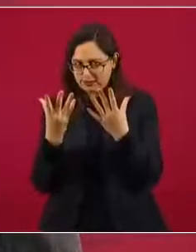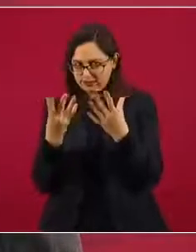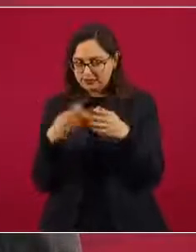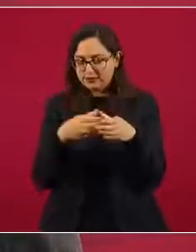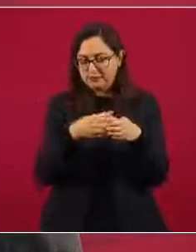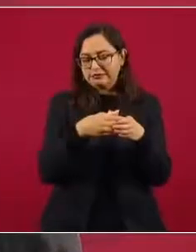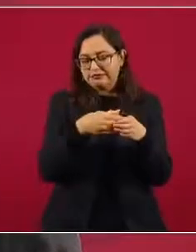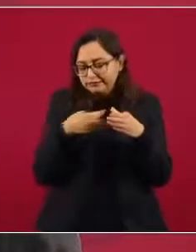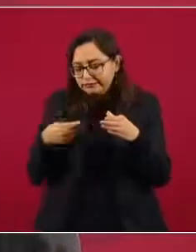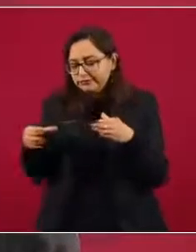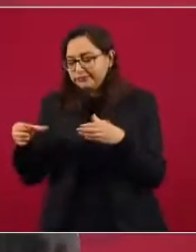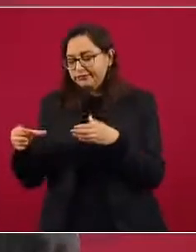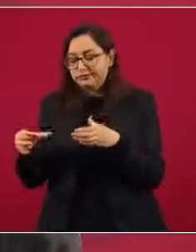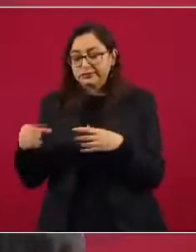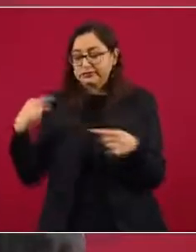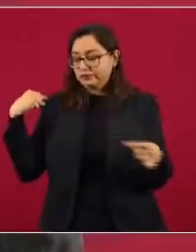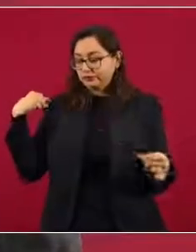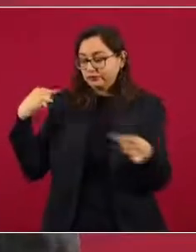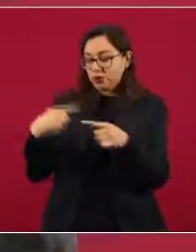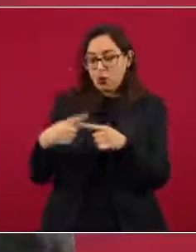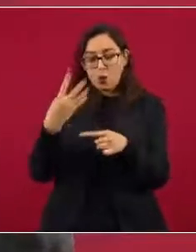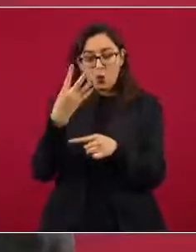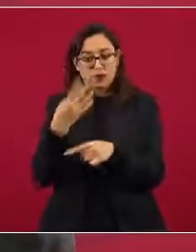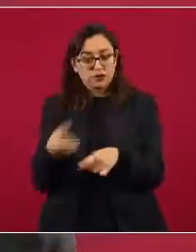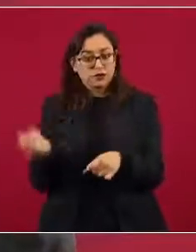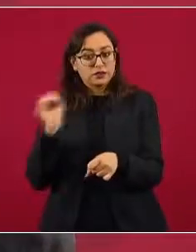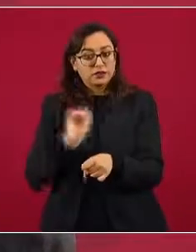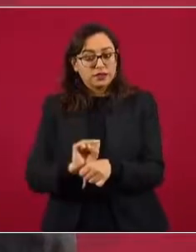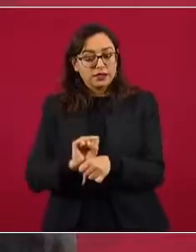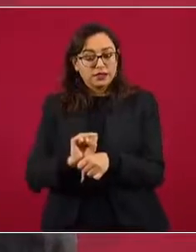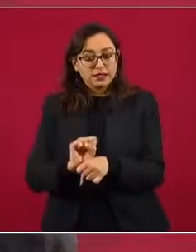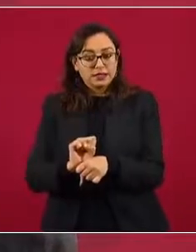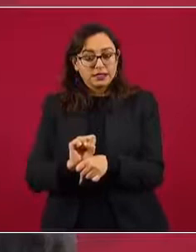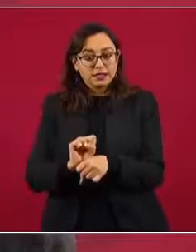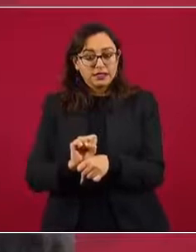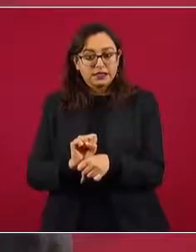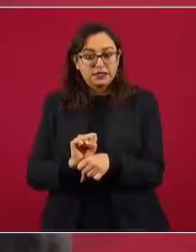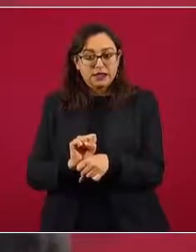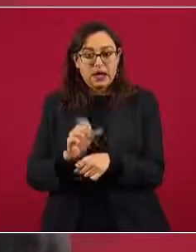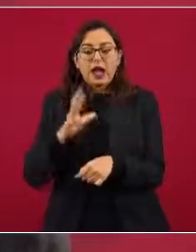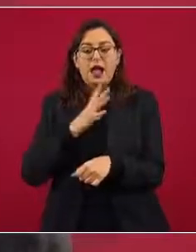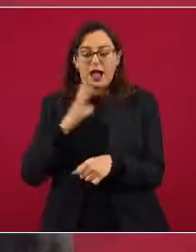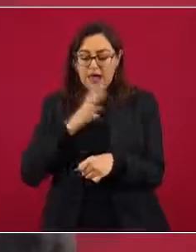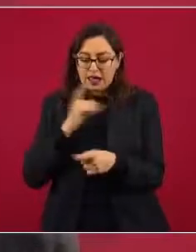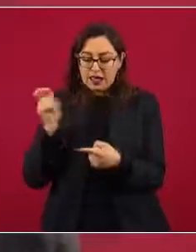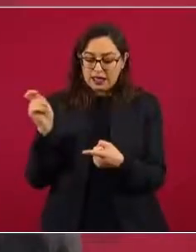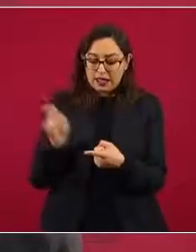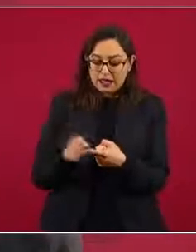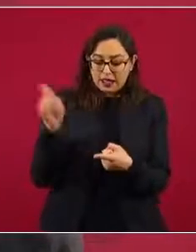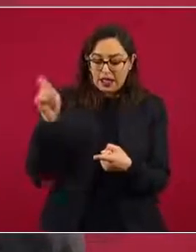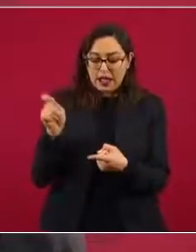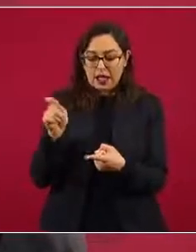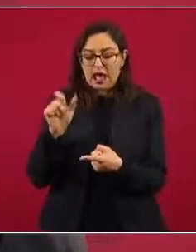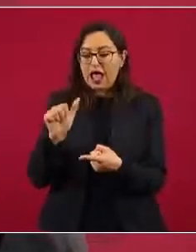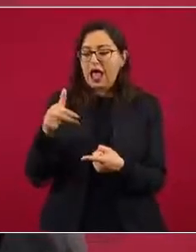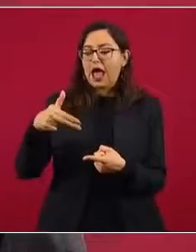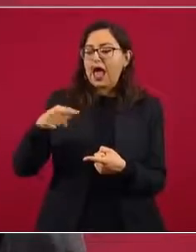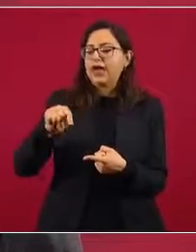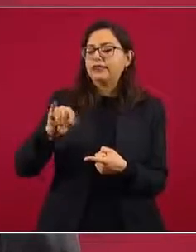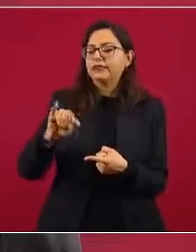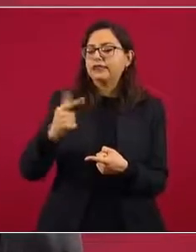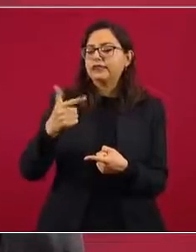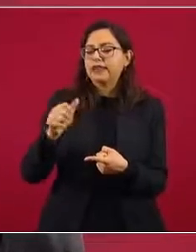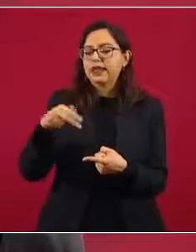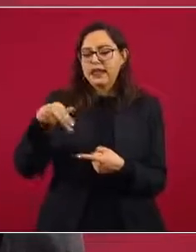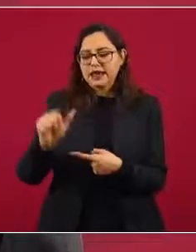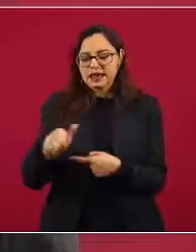desde hace ya 4 semanas estamos utilizando la prueba antigénica, la prueba rápida, particularmente en